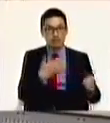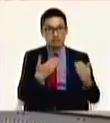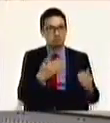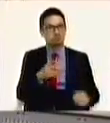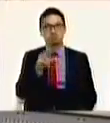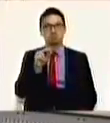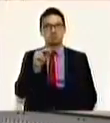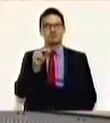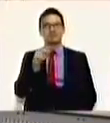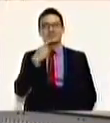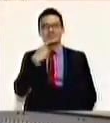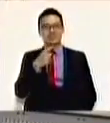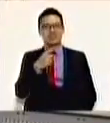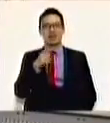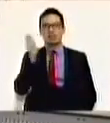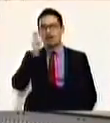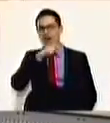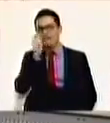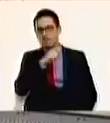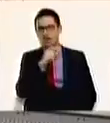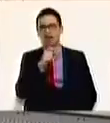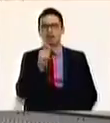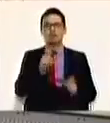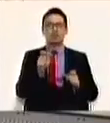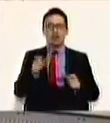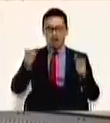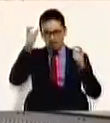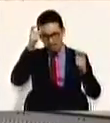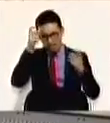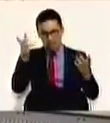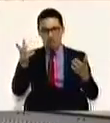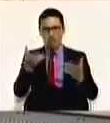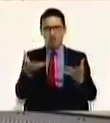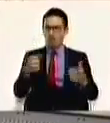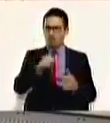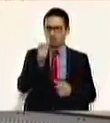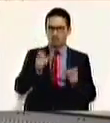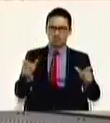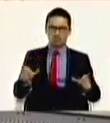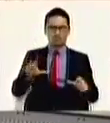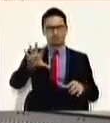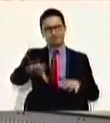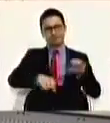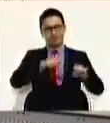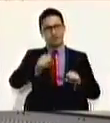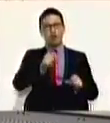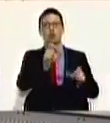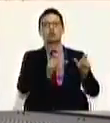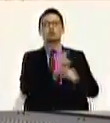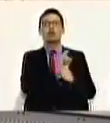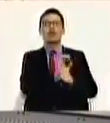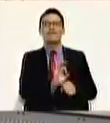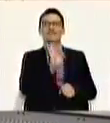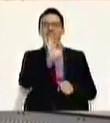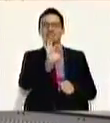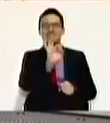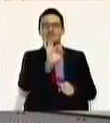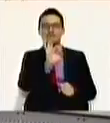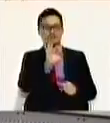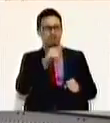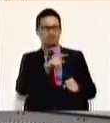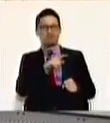que cuando hablan de quitarle la tierra a la mafia, de quitarle la tierra a los ganaderos, de quitarle la tierra a otra gente, para que quede en manos de los usuarios más eficientes, lo que nos están